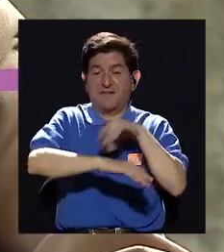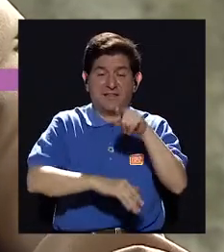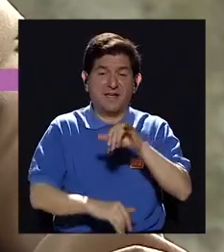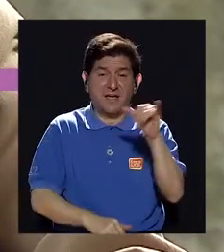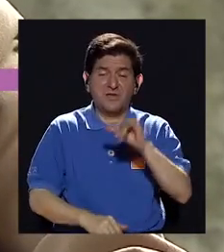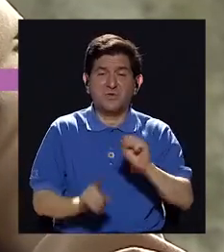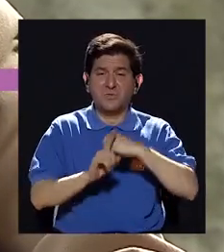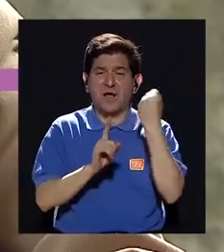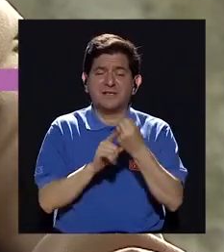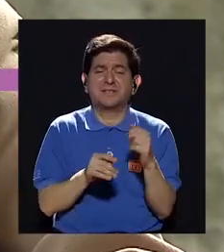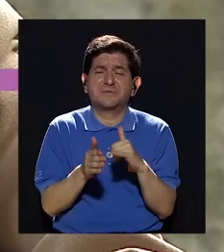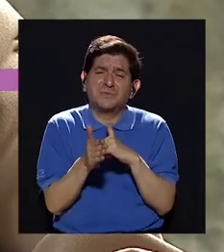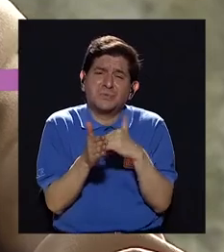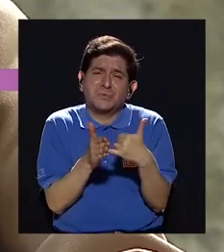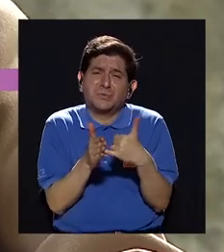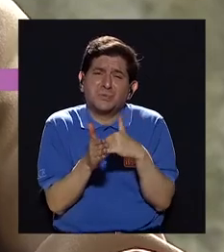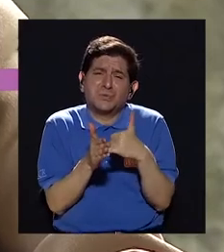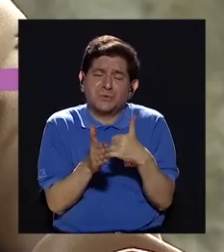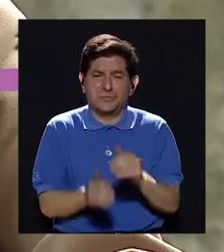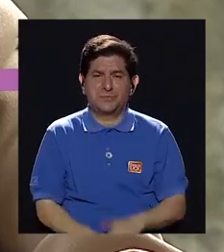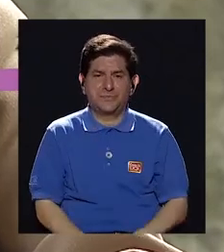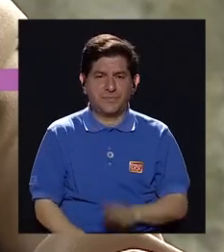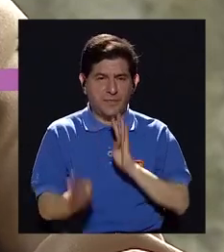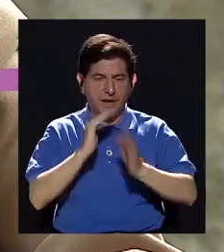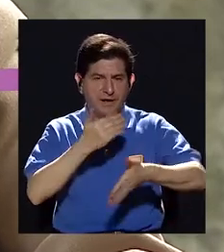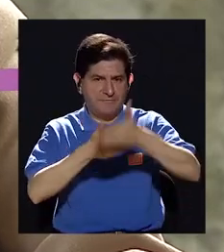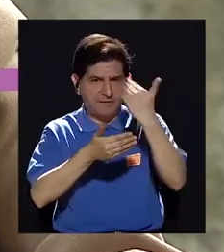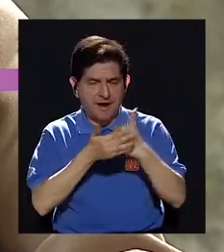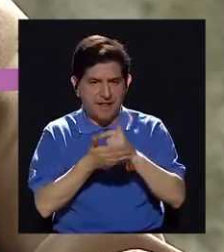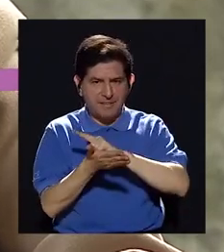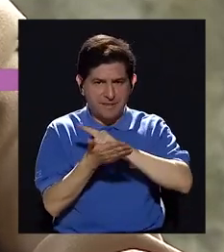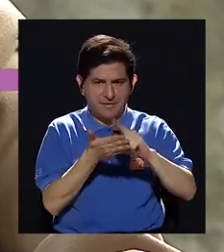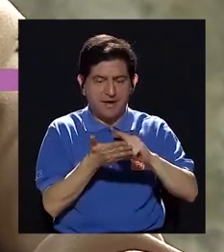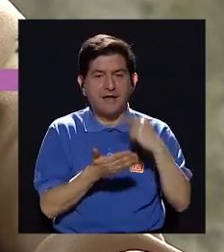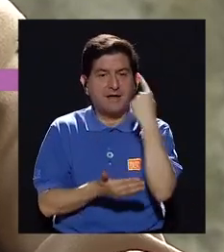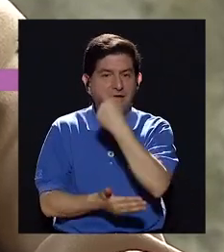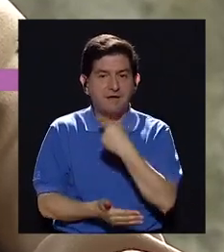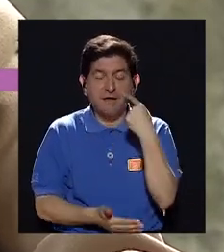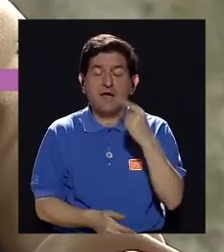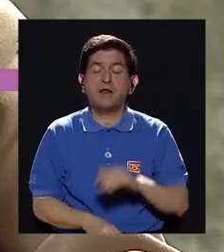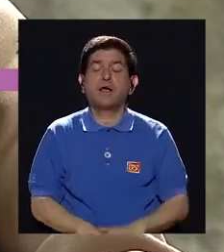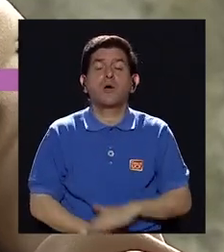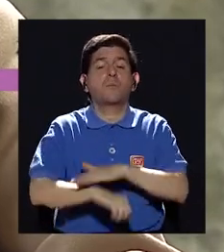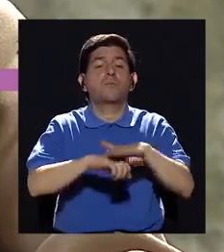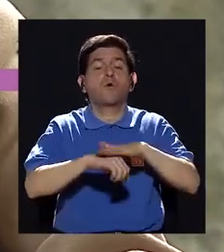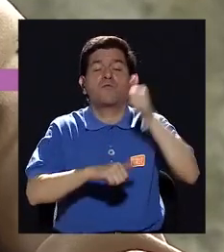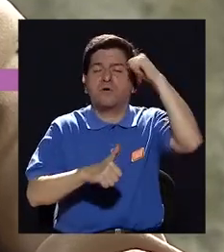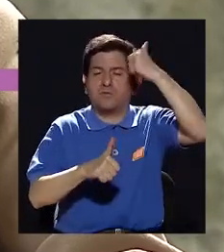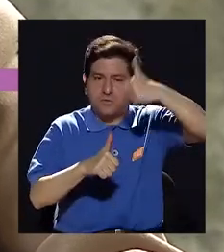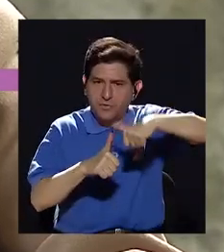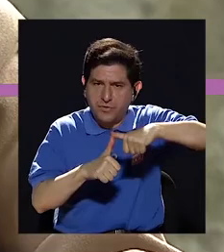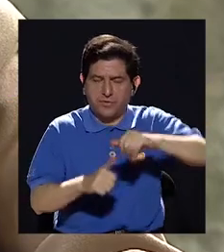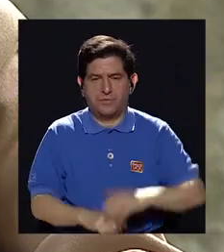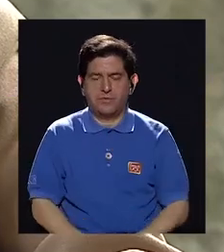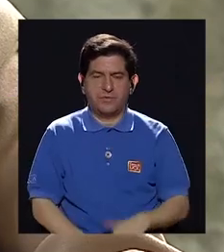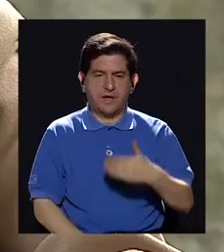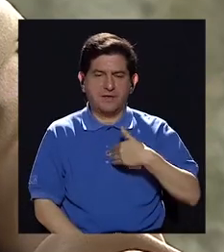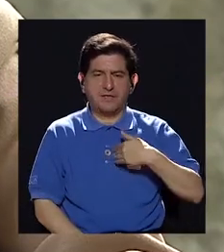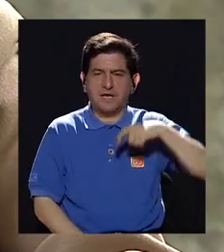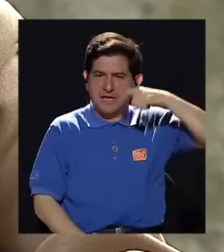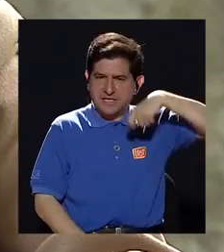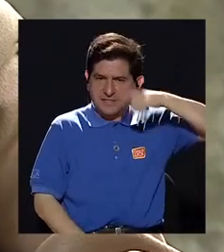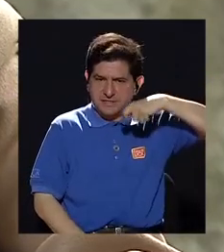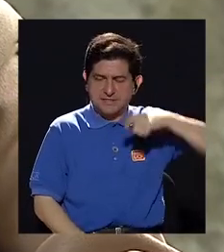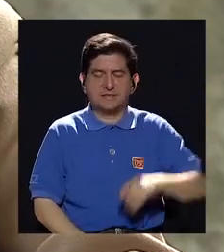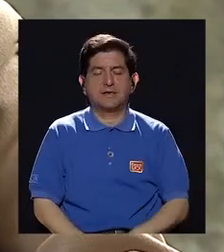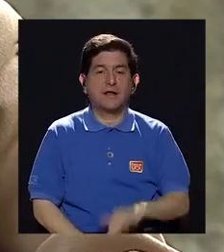piel de ellos también es muy sensible. Habíamos hablado de la higiene oral. Por favor, no olvidar la higiene oral, que tenga su